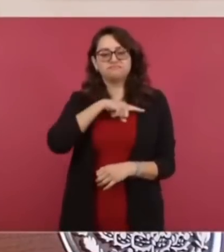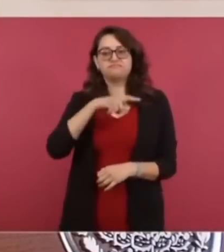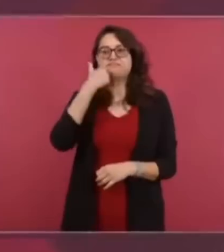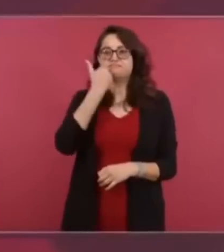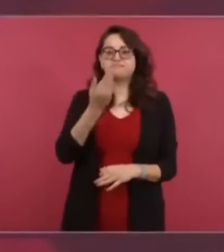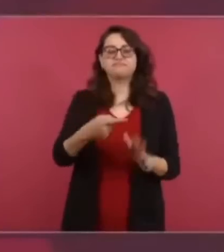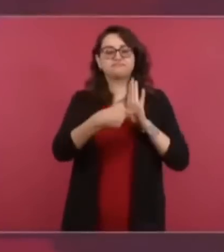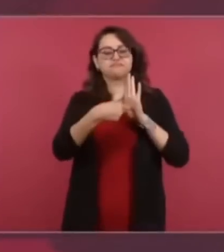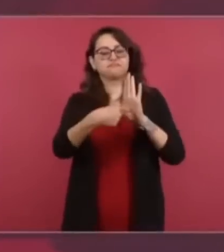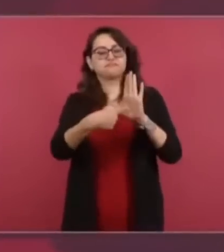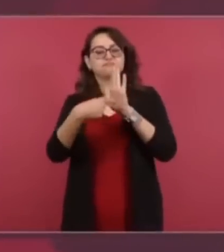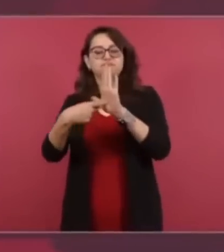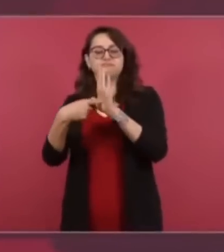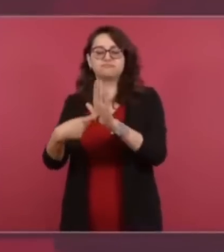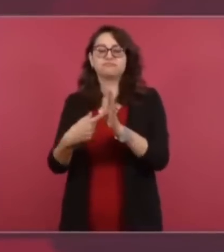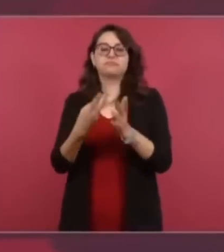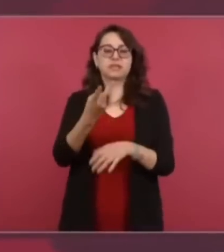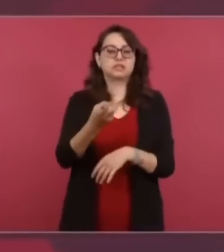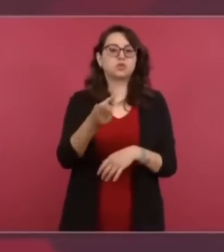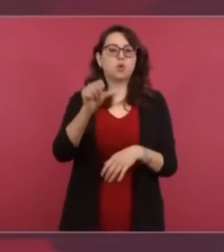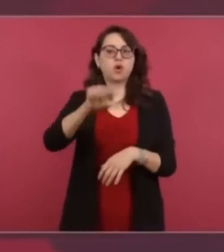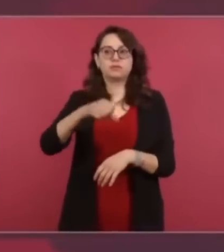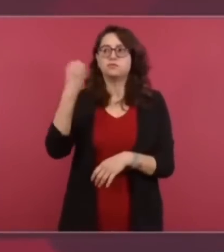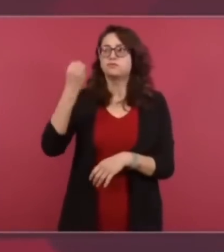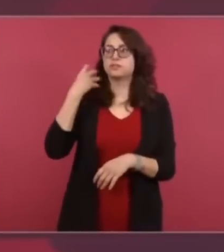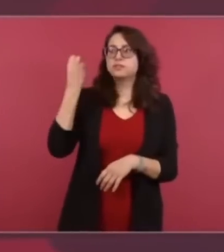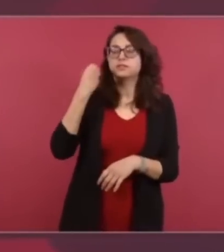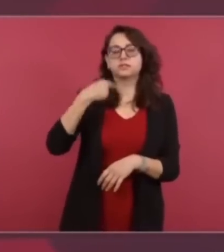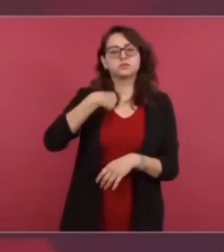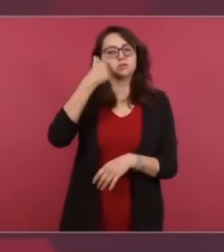por eso hablo de estos temas.